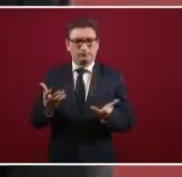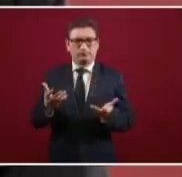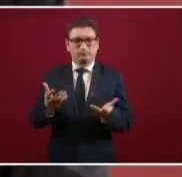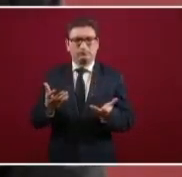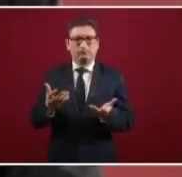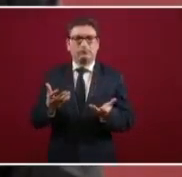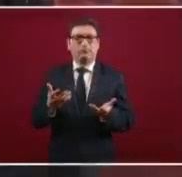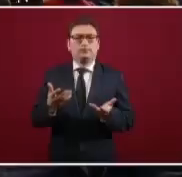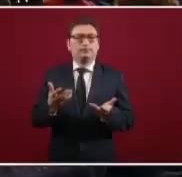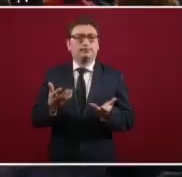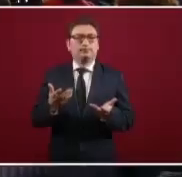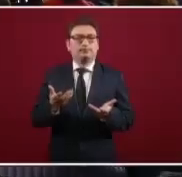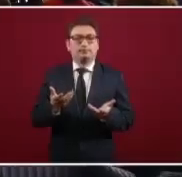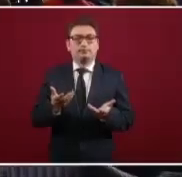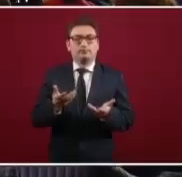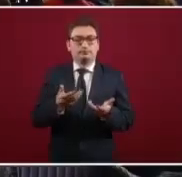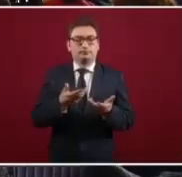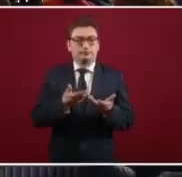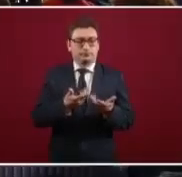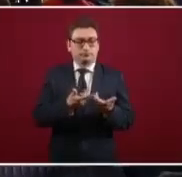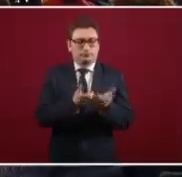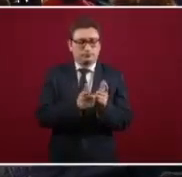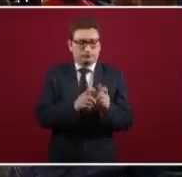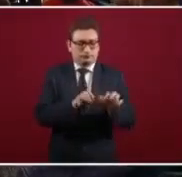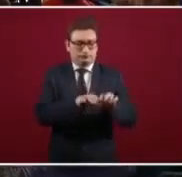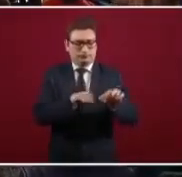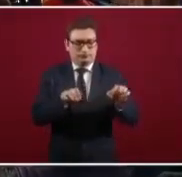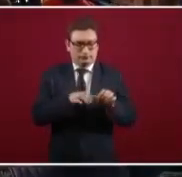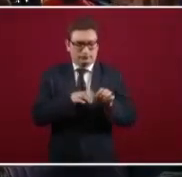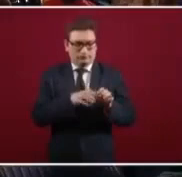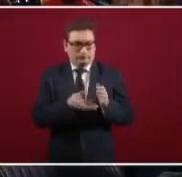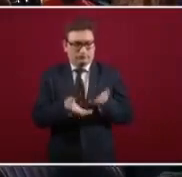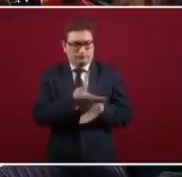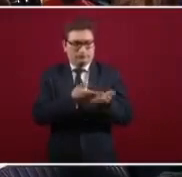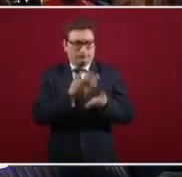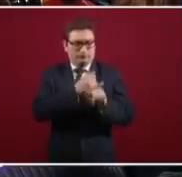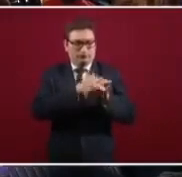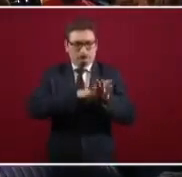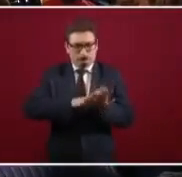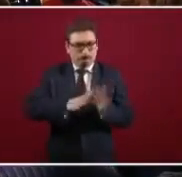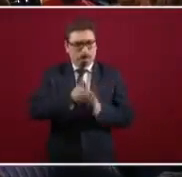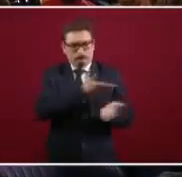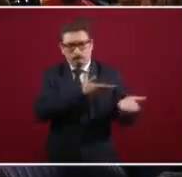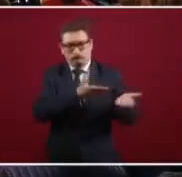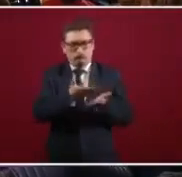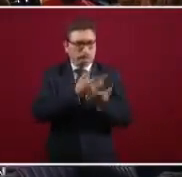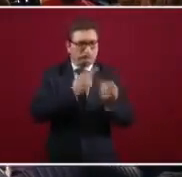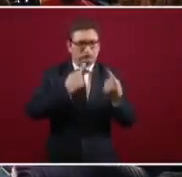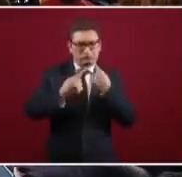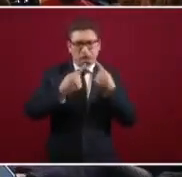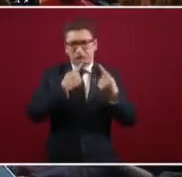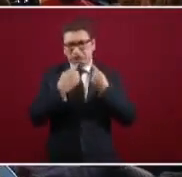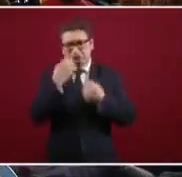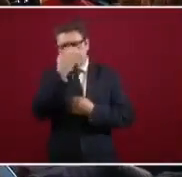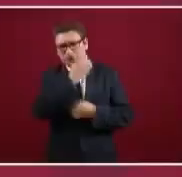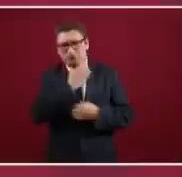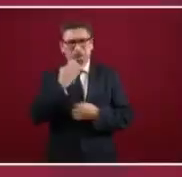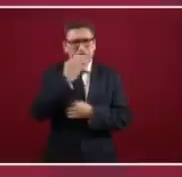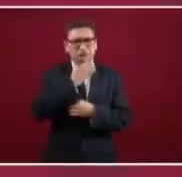entre el gabinete está recibiendo información y ahí están valorando